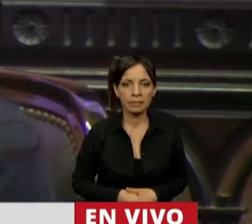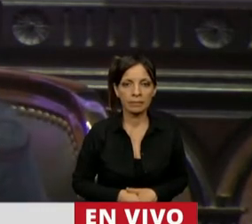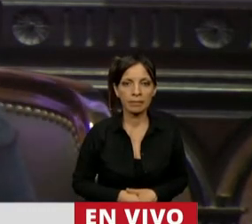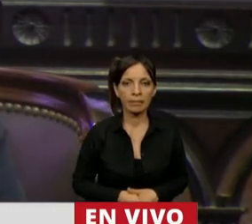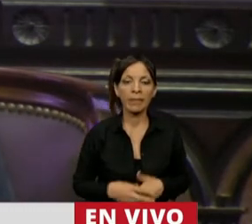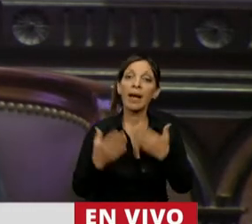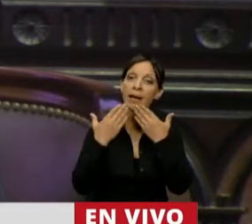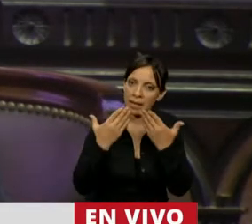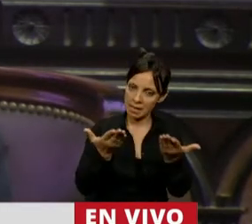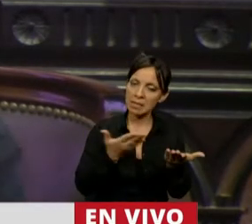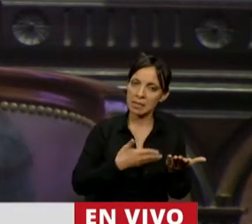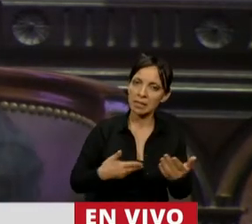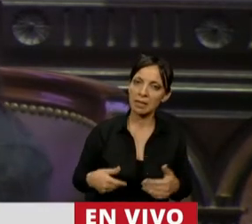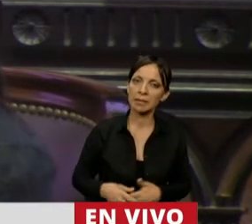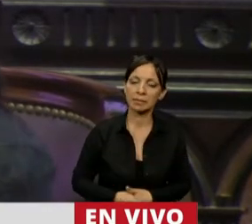Gracias, presidente.